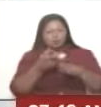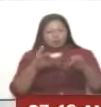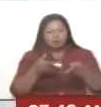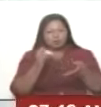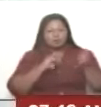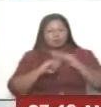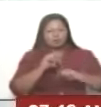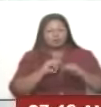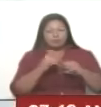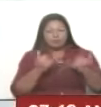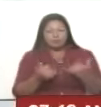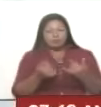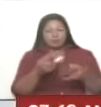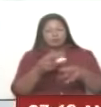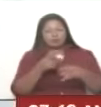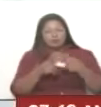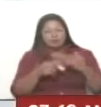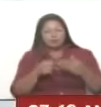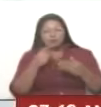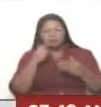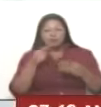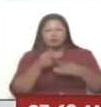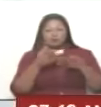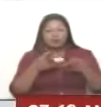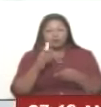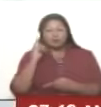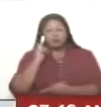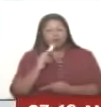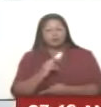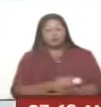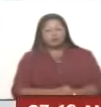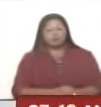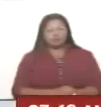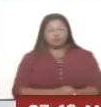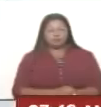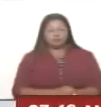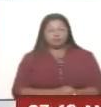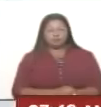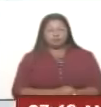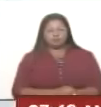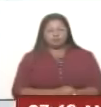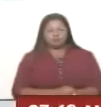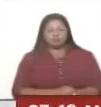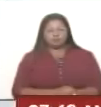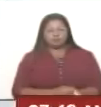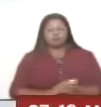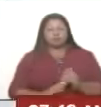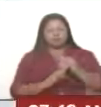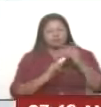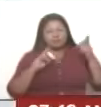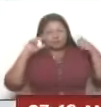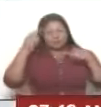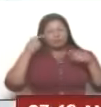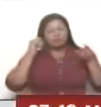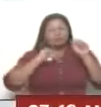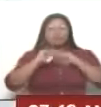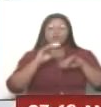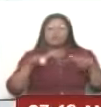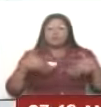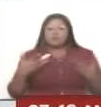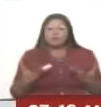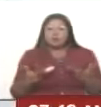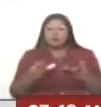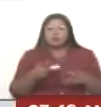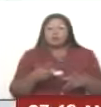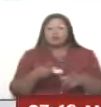defendido los salarios. Cuando hablo de este gobierno, hablo de los gobiernos bolivarianos, del comandante Chávez y del presidente Nicolás Maduro, que ha defendido los salarios. Y